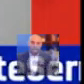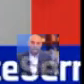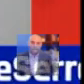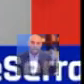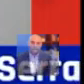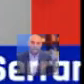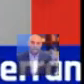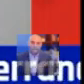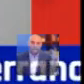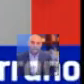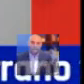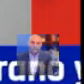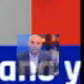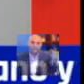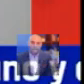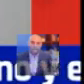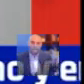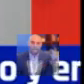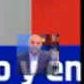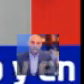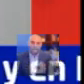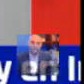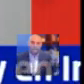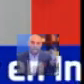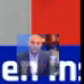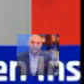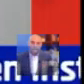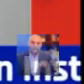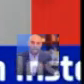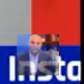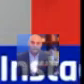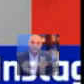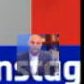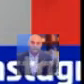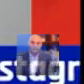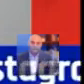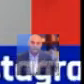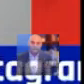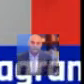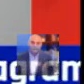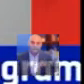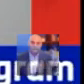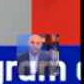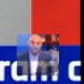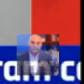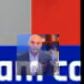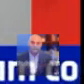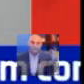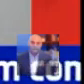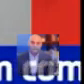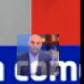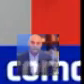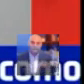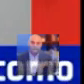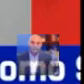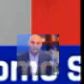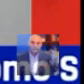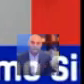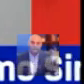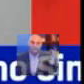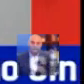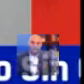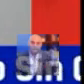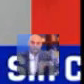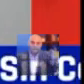como lo ha hecho en diferentes momentos y en diferentes oportunidades que han sido